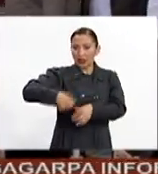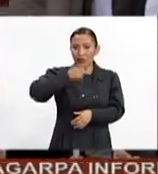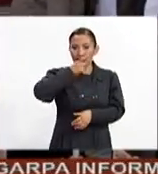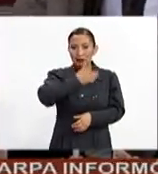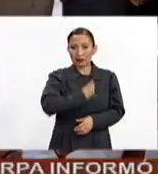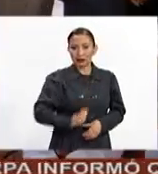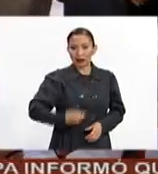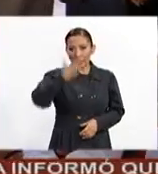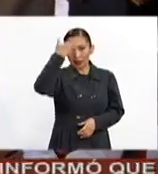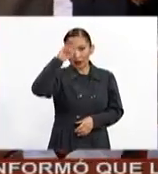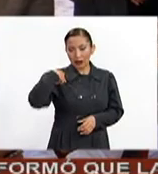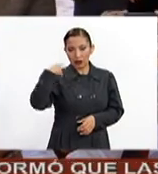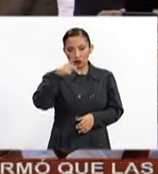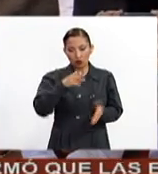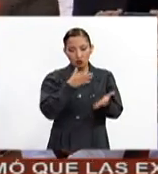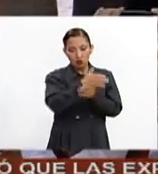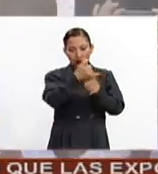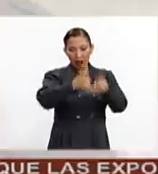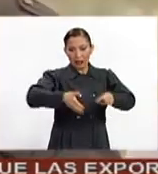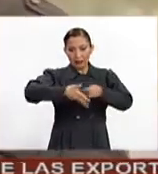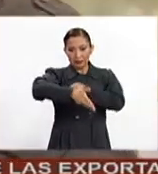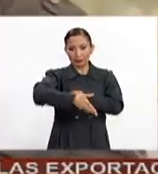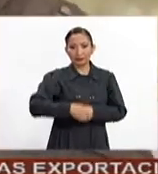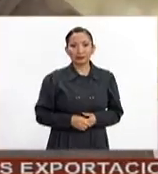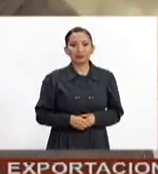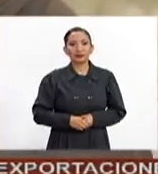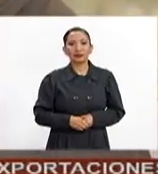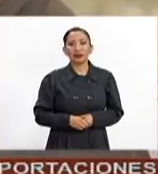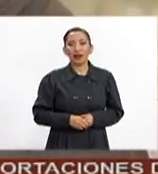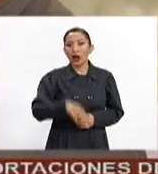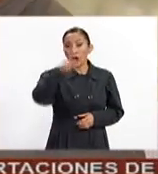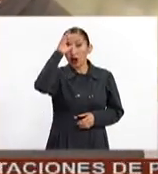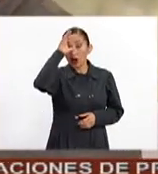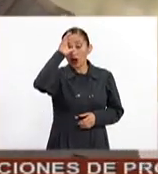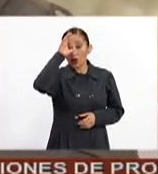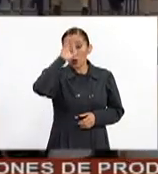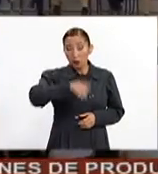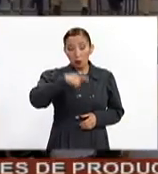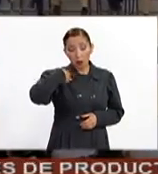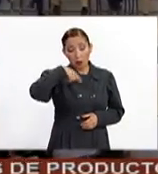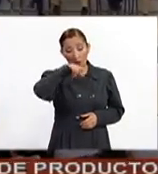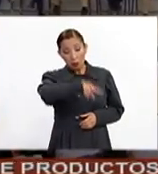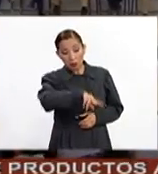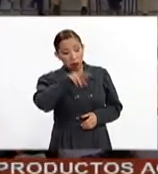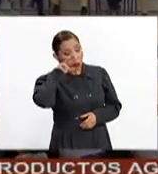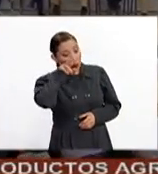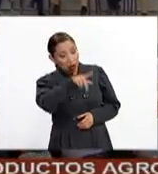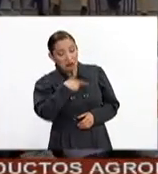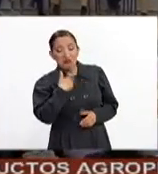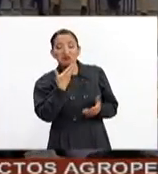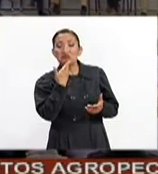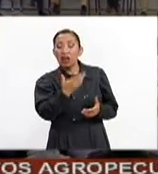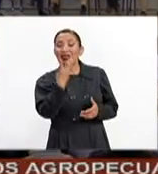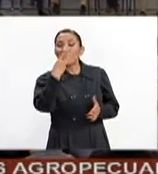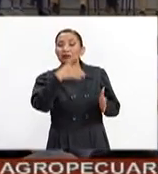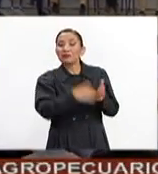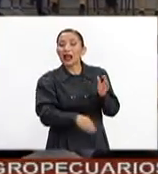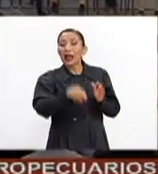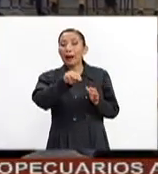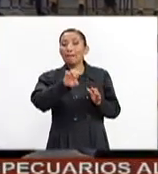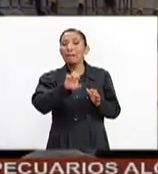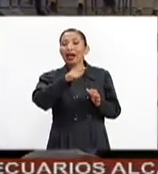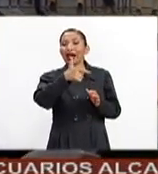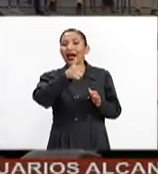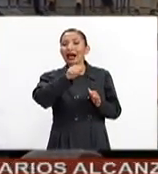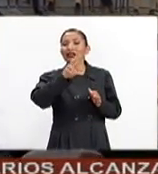presidente Enrique Peña Nieto durante su inauguración. Coahuila, señor gobernador, es un estado que genera 3.000